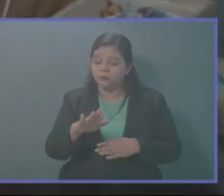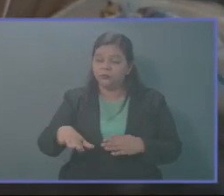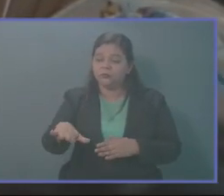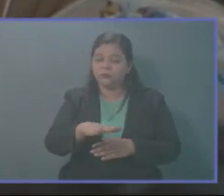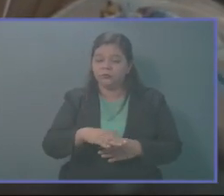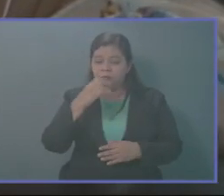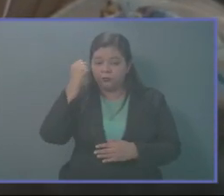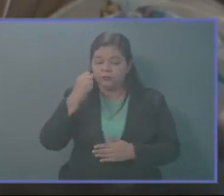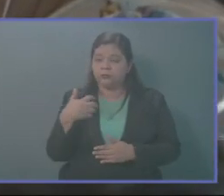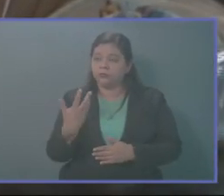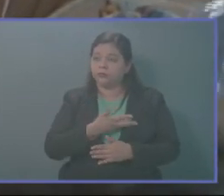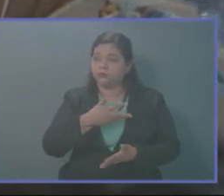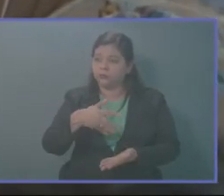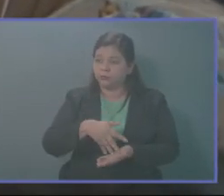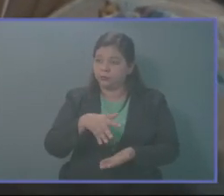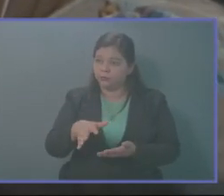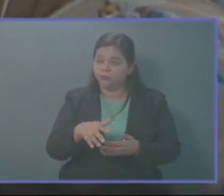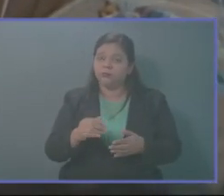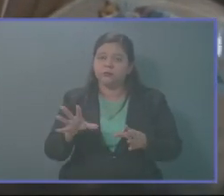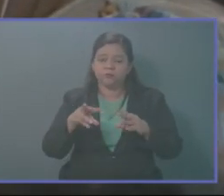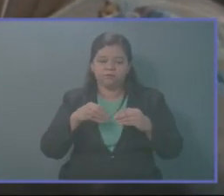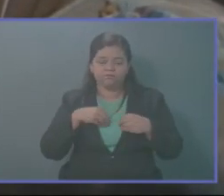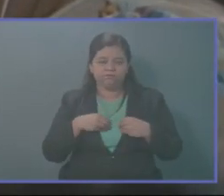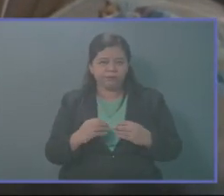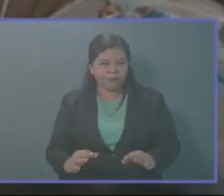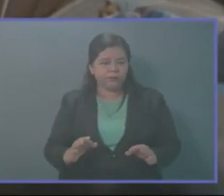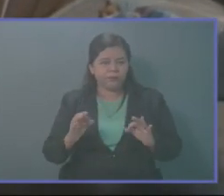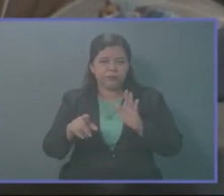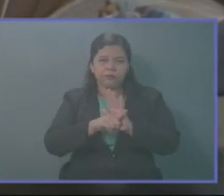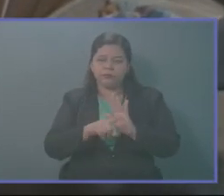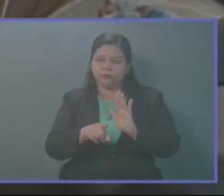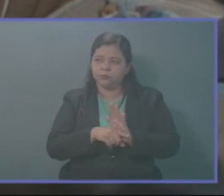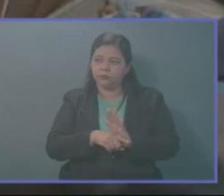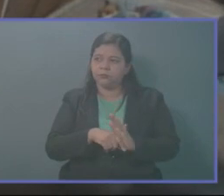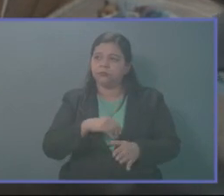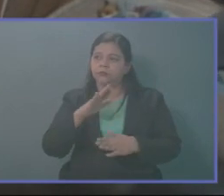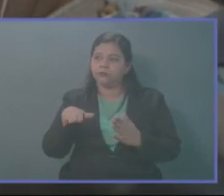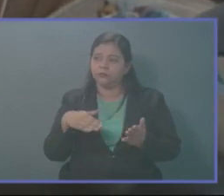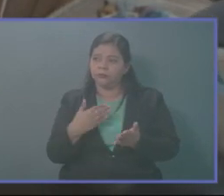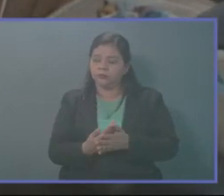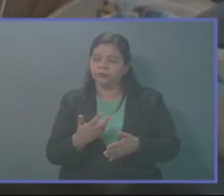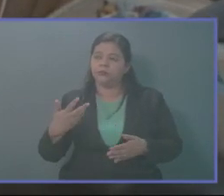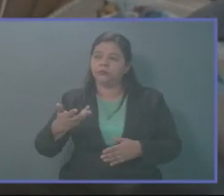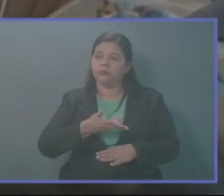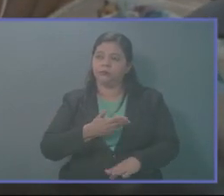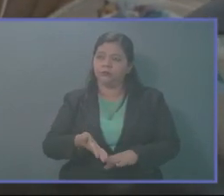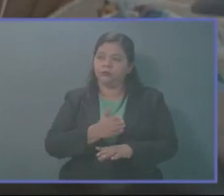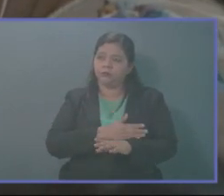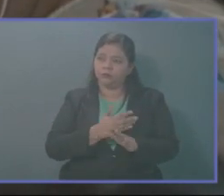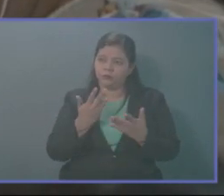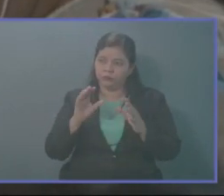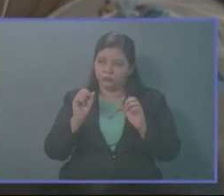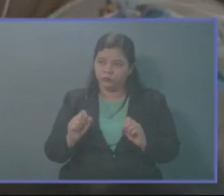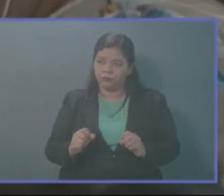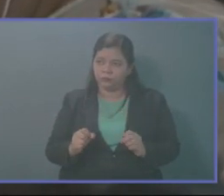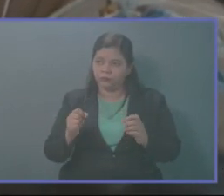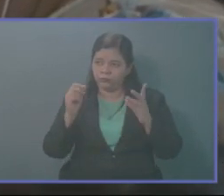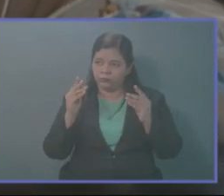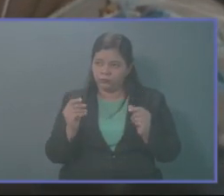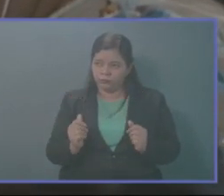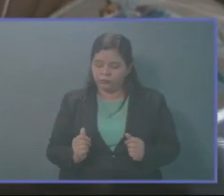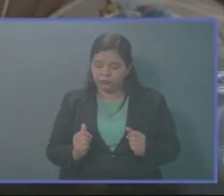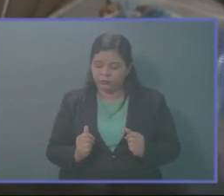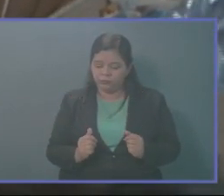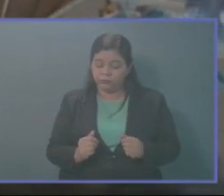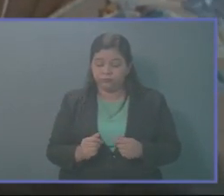población, que tenga la menor afectación la población en términos de lo que vamos a reorientar en términos presupuestarios? Así